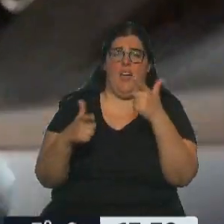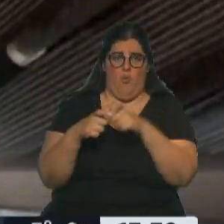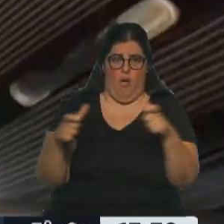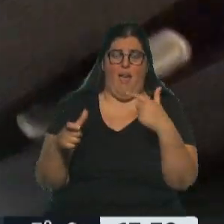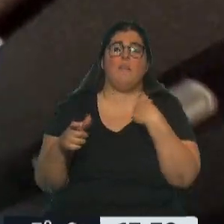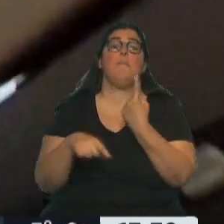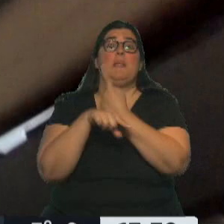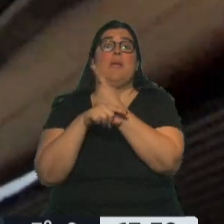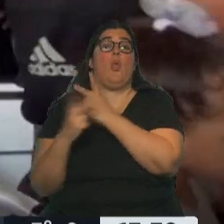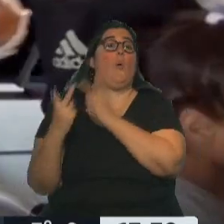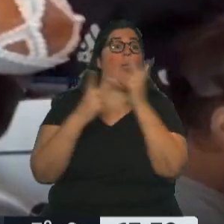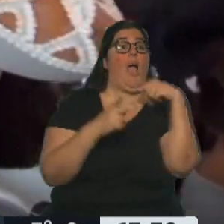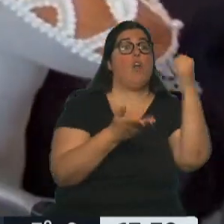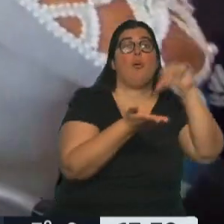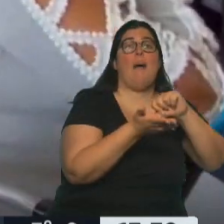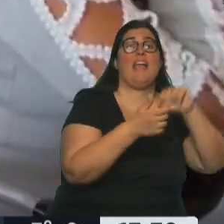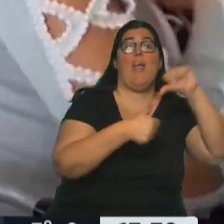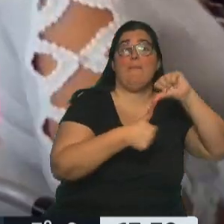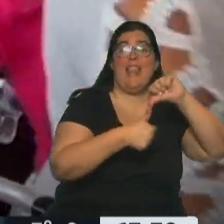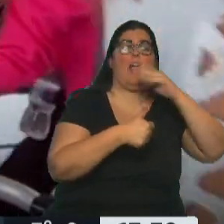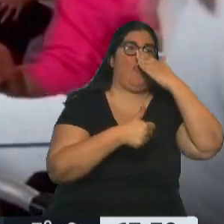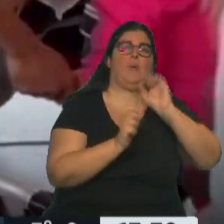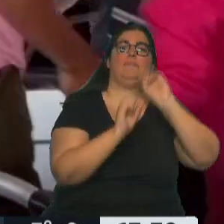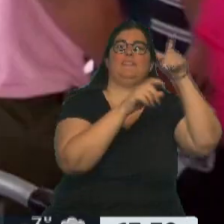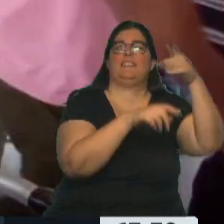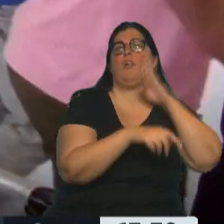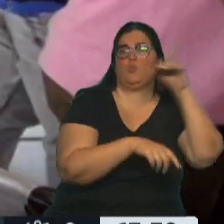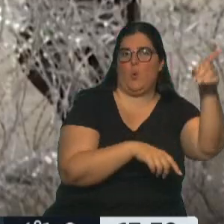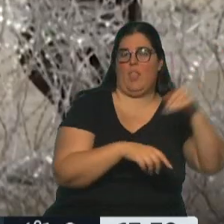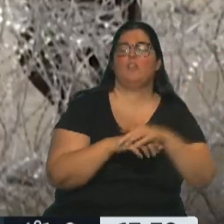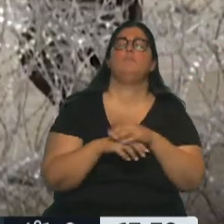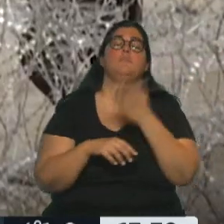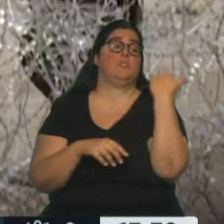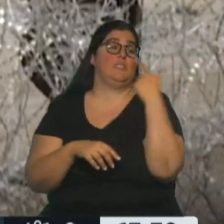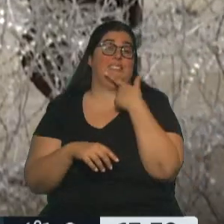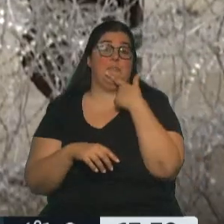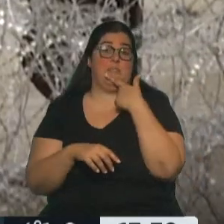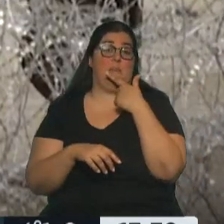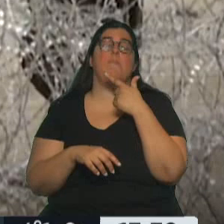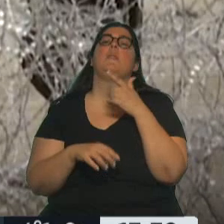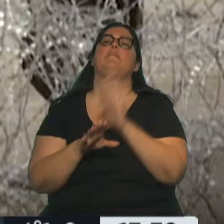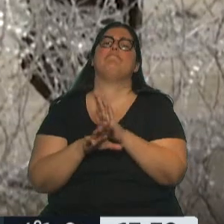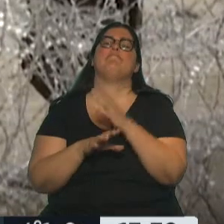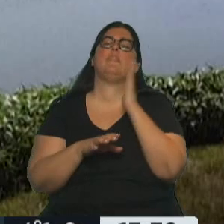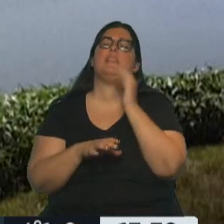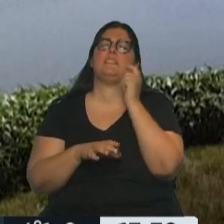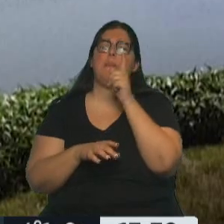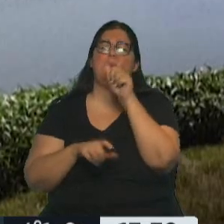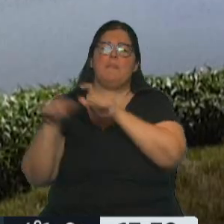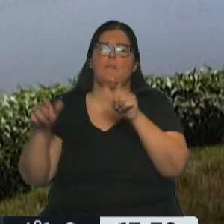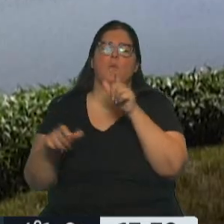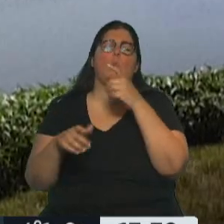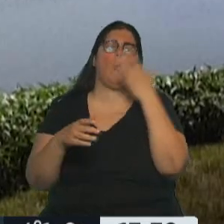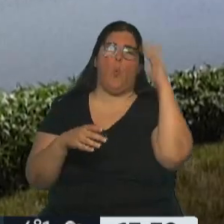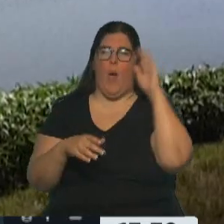primero a países de América Central. Sin ir más lejos, en septiembre de 2023, cerca de 16.000 cubanos arribaron a los puntos